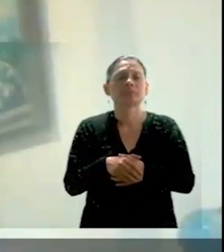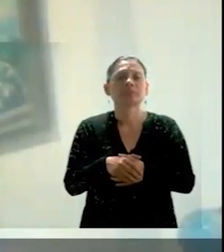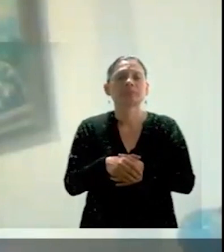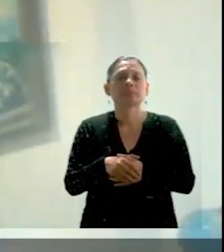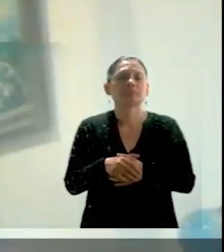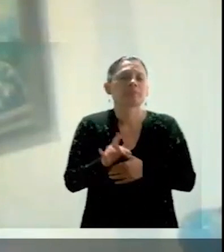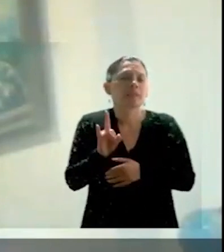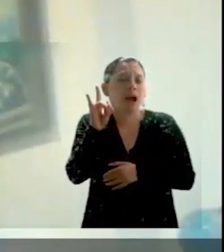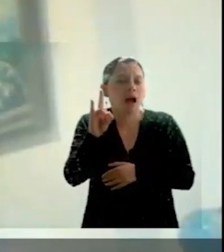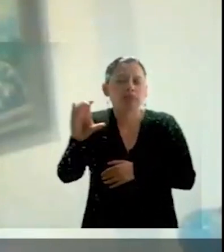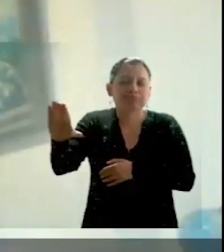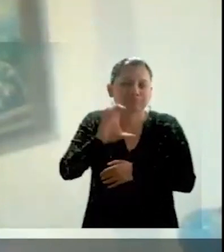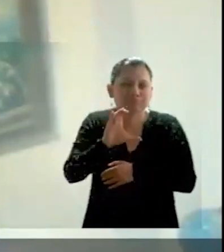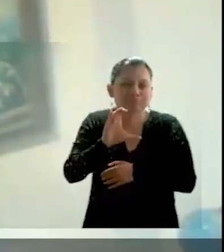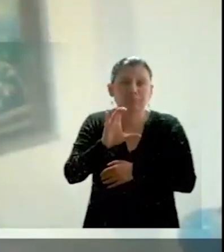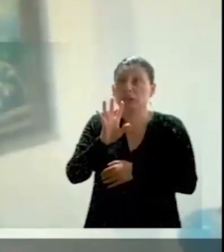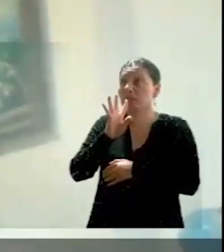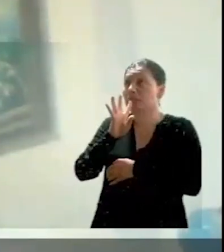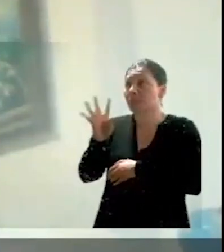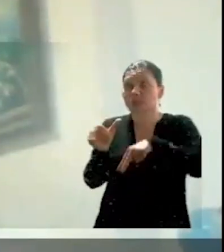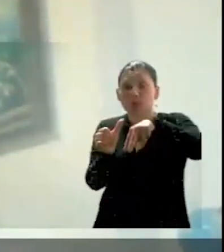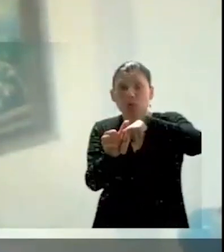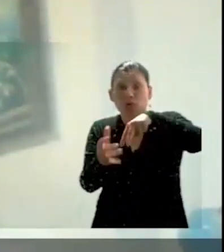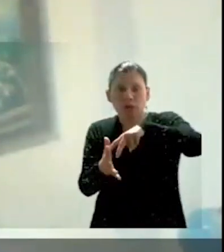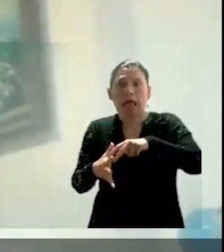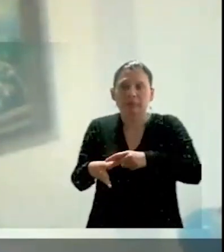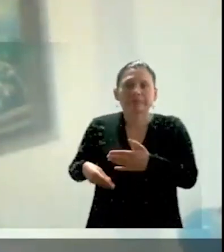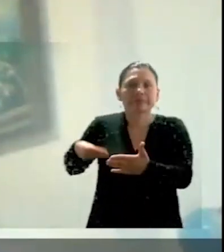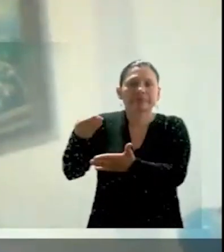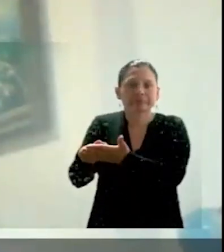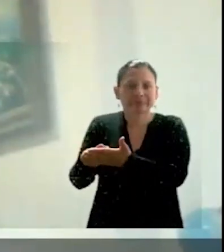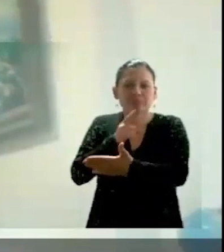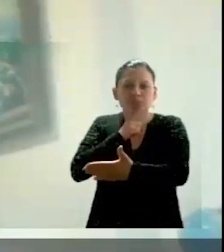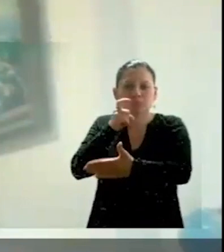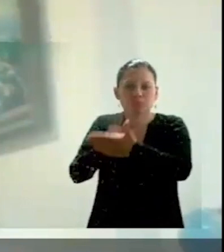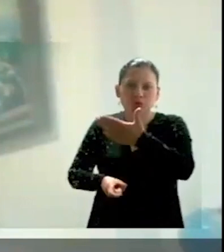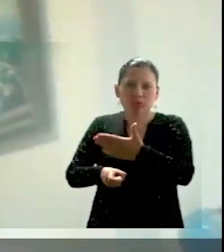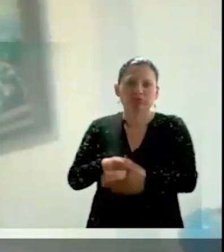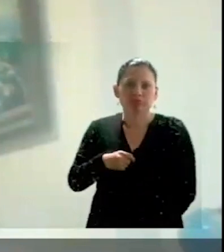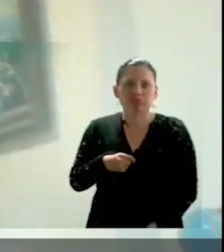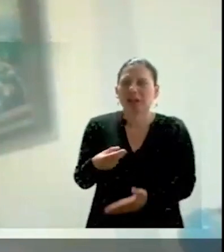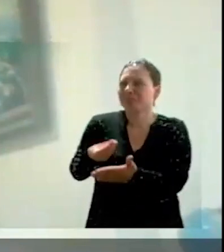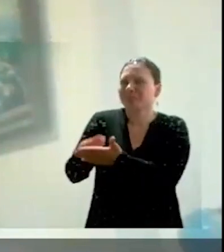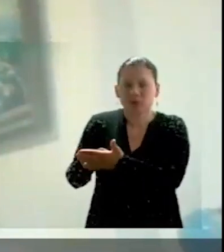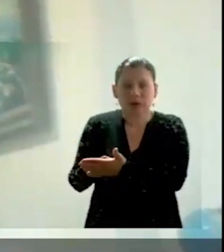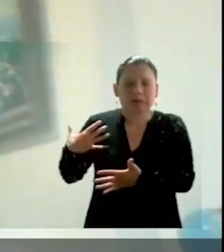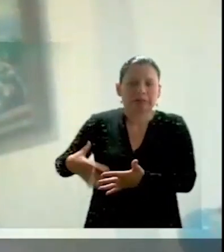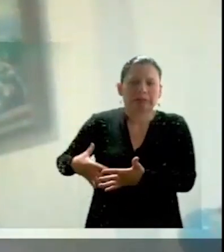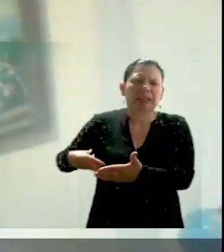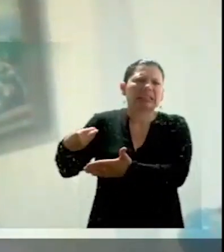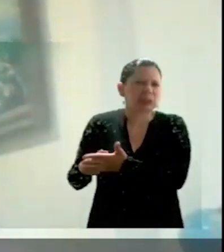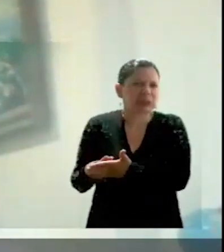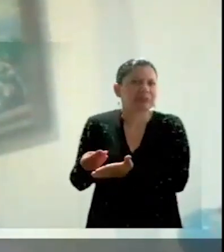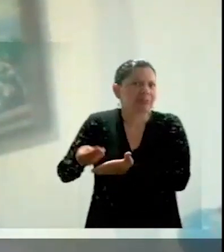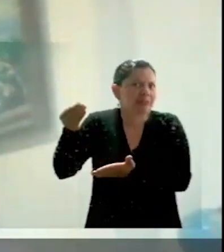de alguna suma por el desacato, y que sean sumas que le cuesten al que sientan